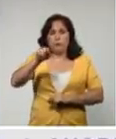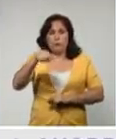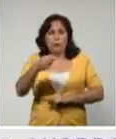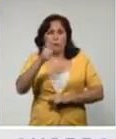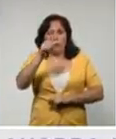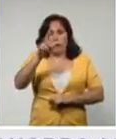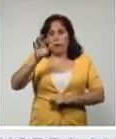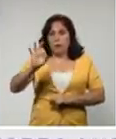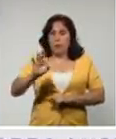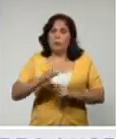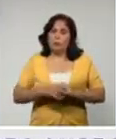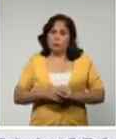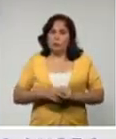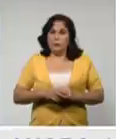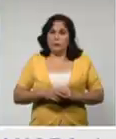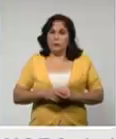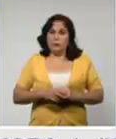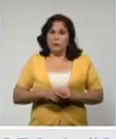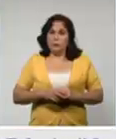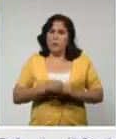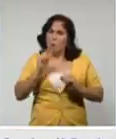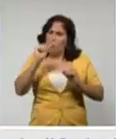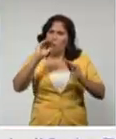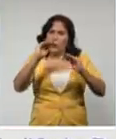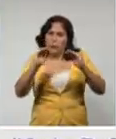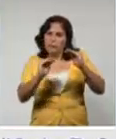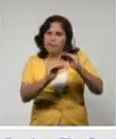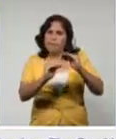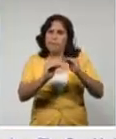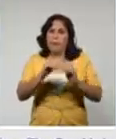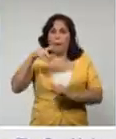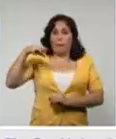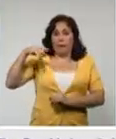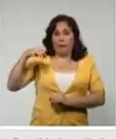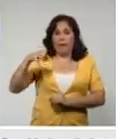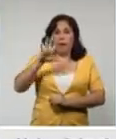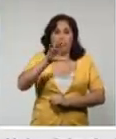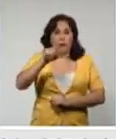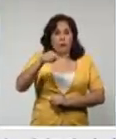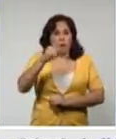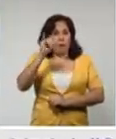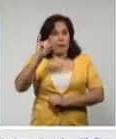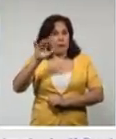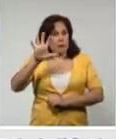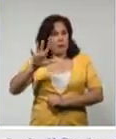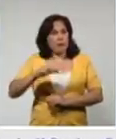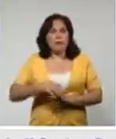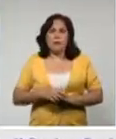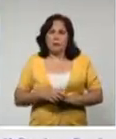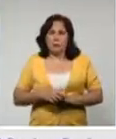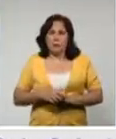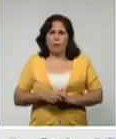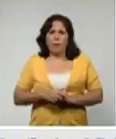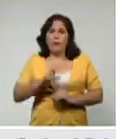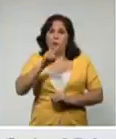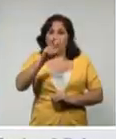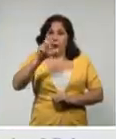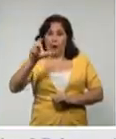14,18, discretamente inferior, Pinar 5,65, Villa